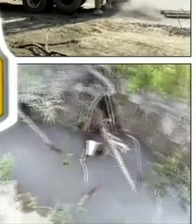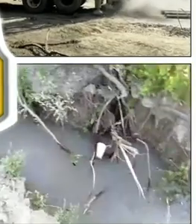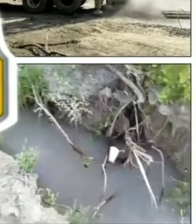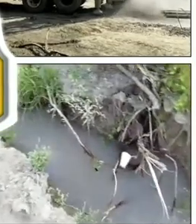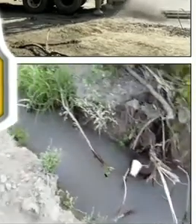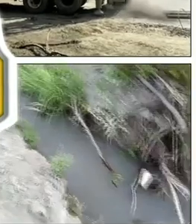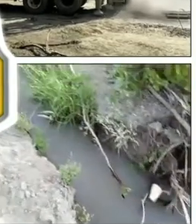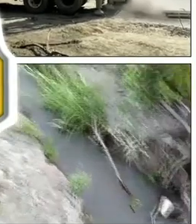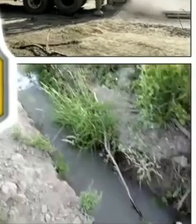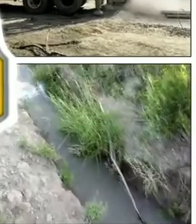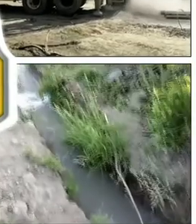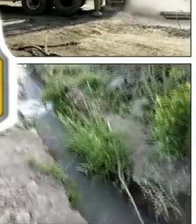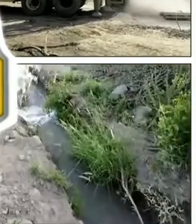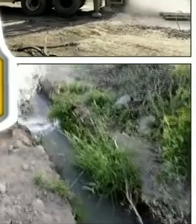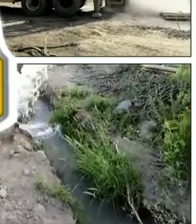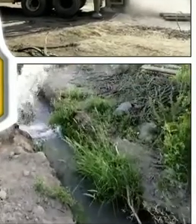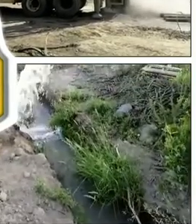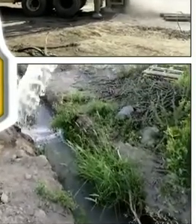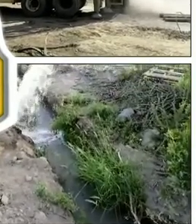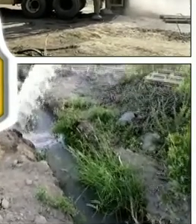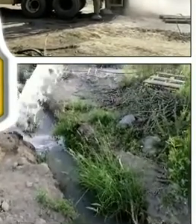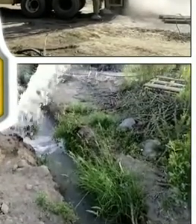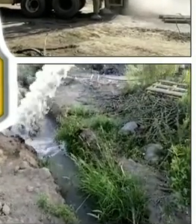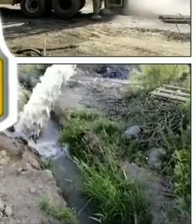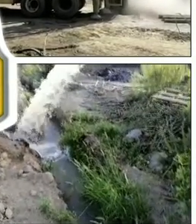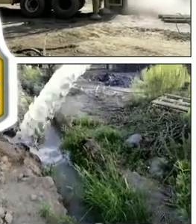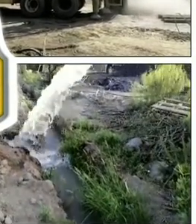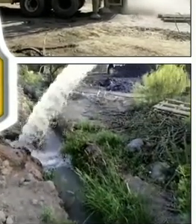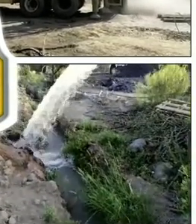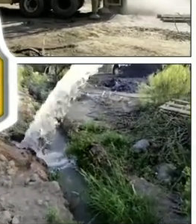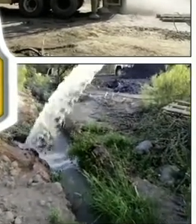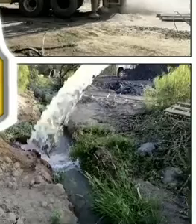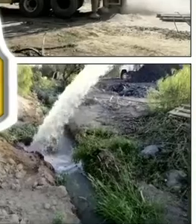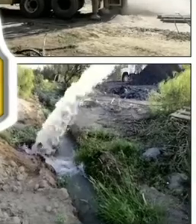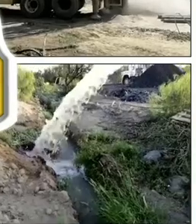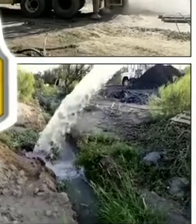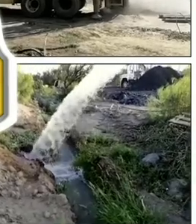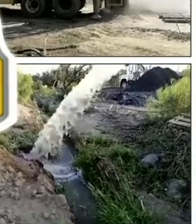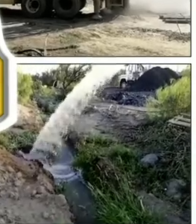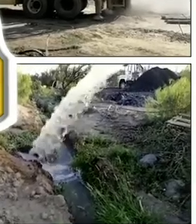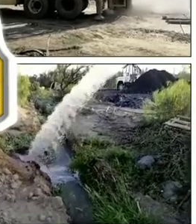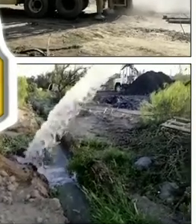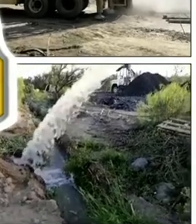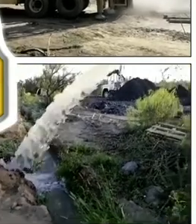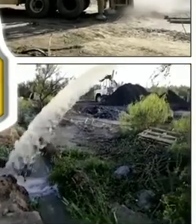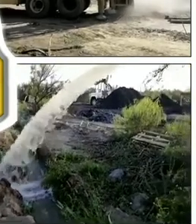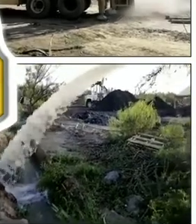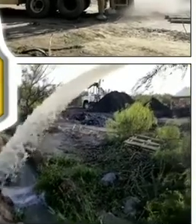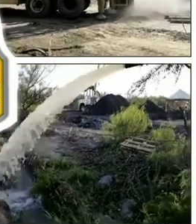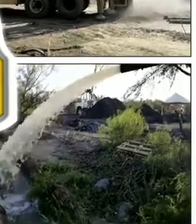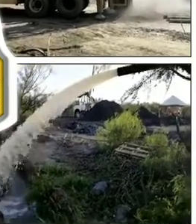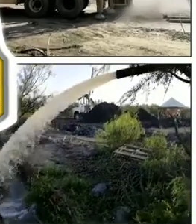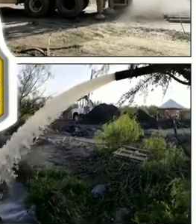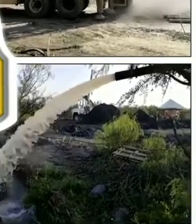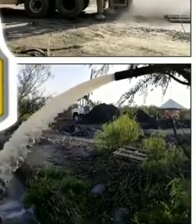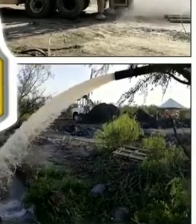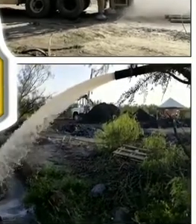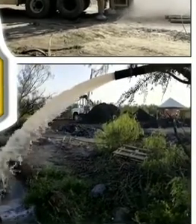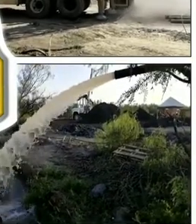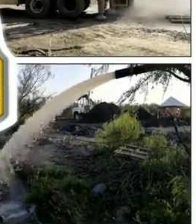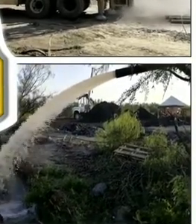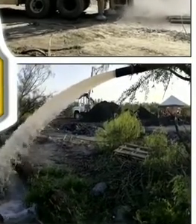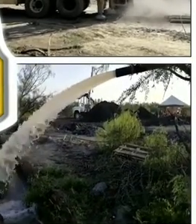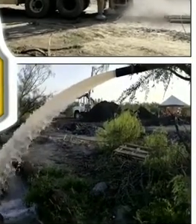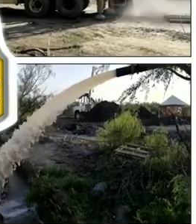aeronave de ala rotativa, es helicóptero, 7 ambulancias y 19 bombas de agua